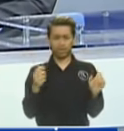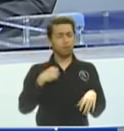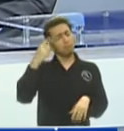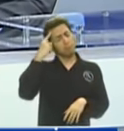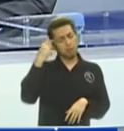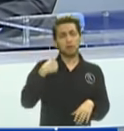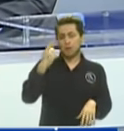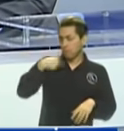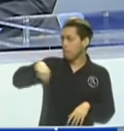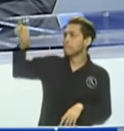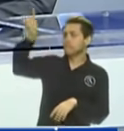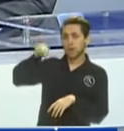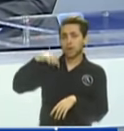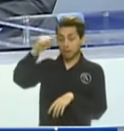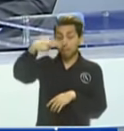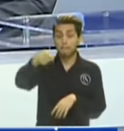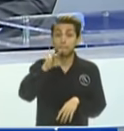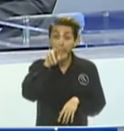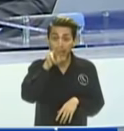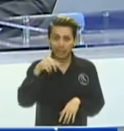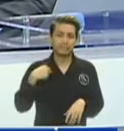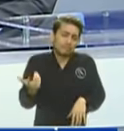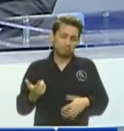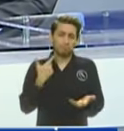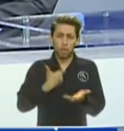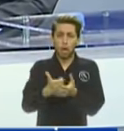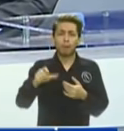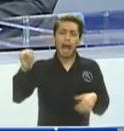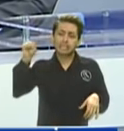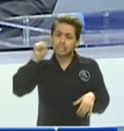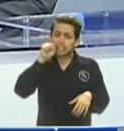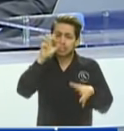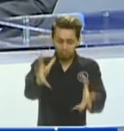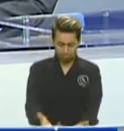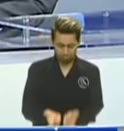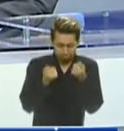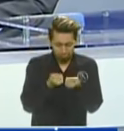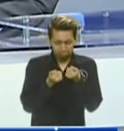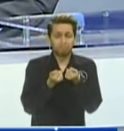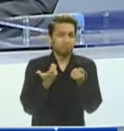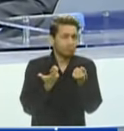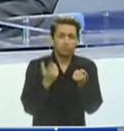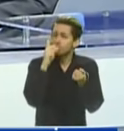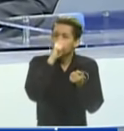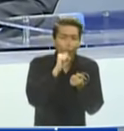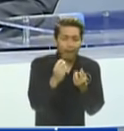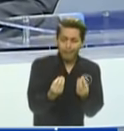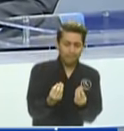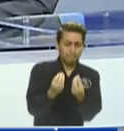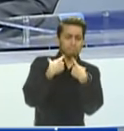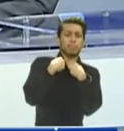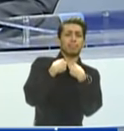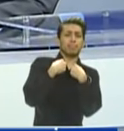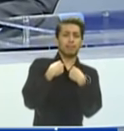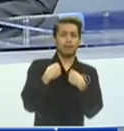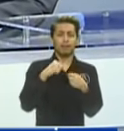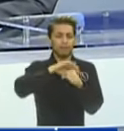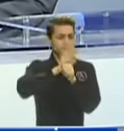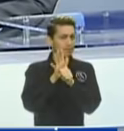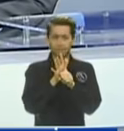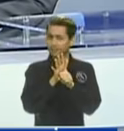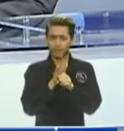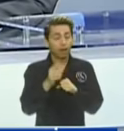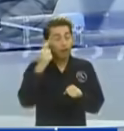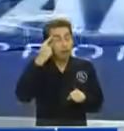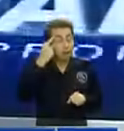comerme. Y no es la agüita mágica, como ya pasó. No, no es eso. Es que tenemos que ser racionales.